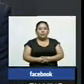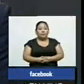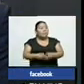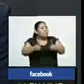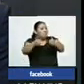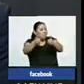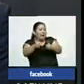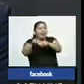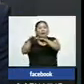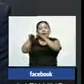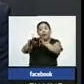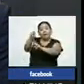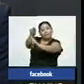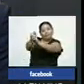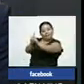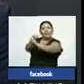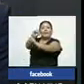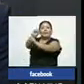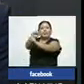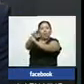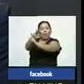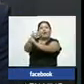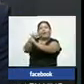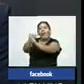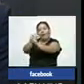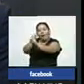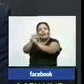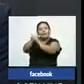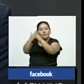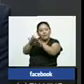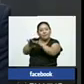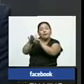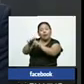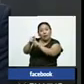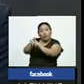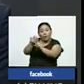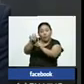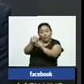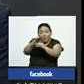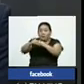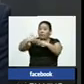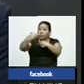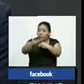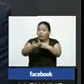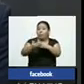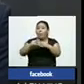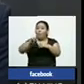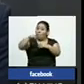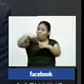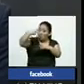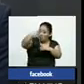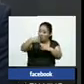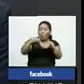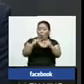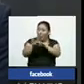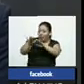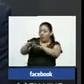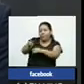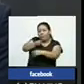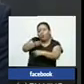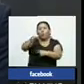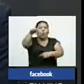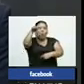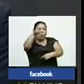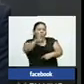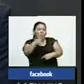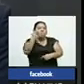Bien, gracias Saúl de la O por darnos ahí las condiciones atmosféricas que podemos esperar para las próximas horas y también parte del día de mañana. Ahora nos